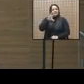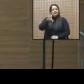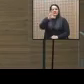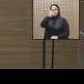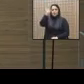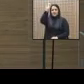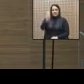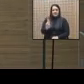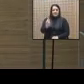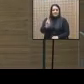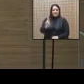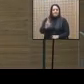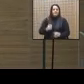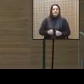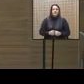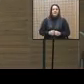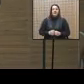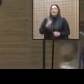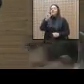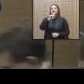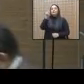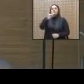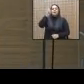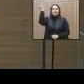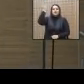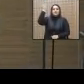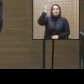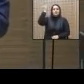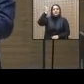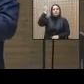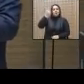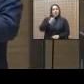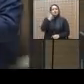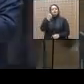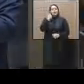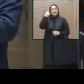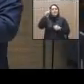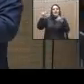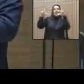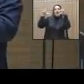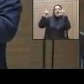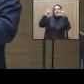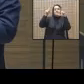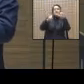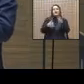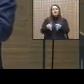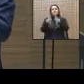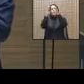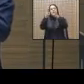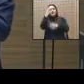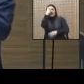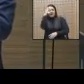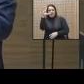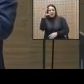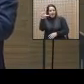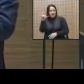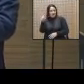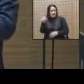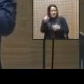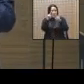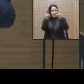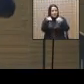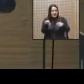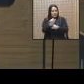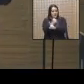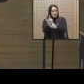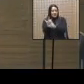Rica. Que no sea un discurso o un pose para redes sociales, sino que sea realmente el inicio